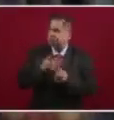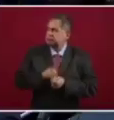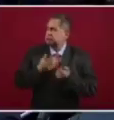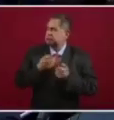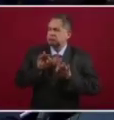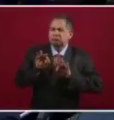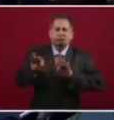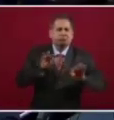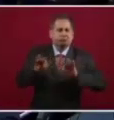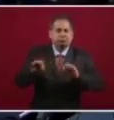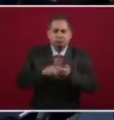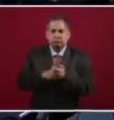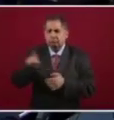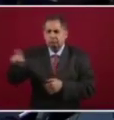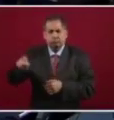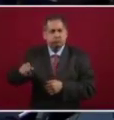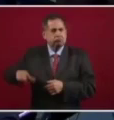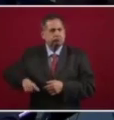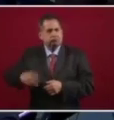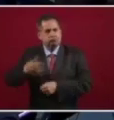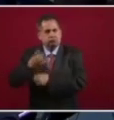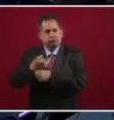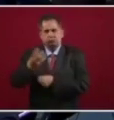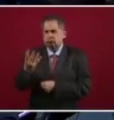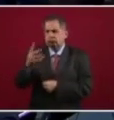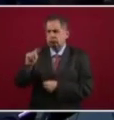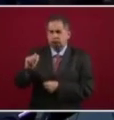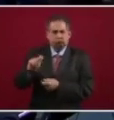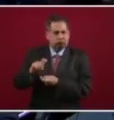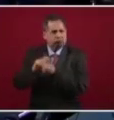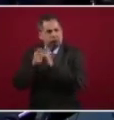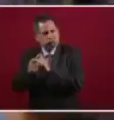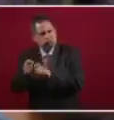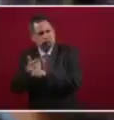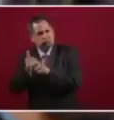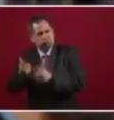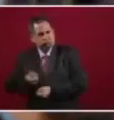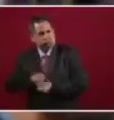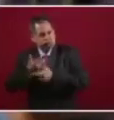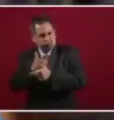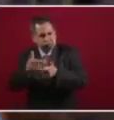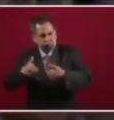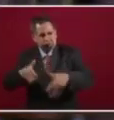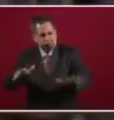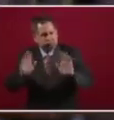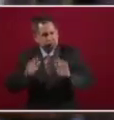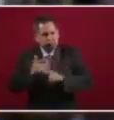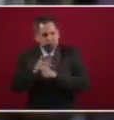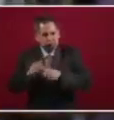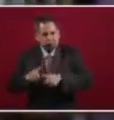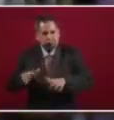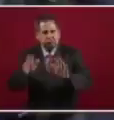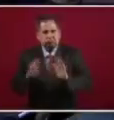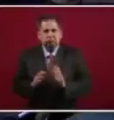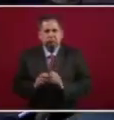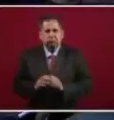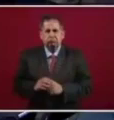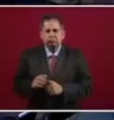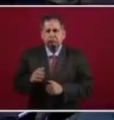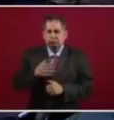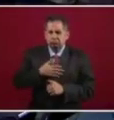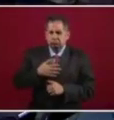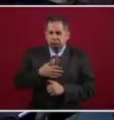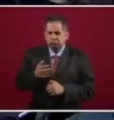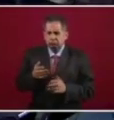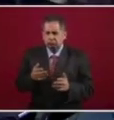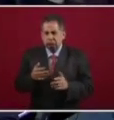un gobierno de la Cuarta Transformación que da libertades plenas? Y digo da libertades plenas porque tuve que alinear mi